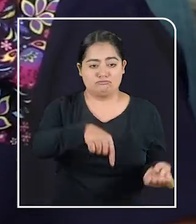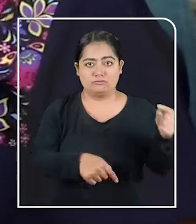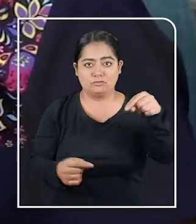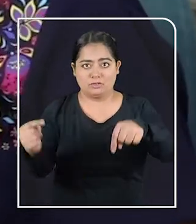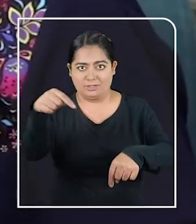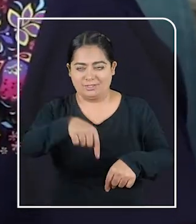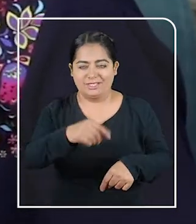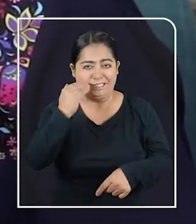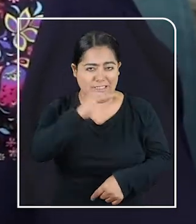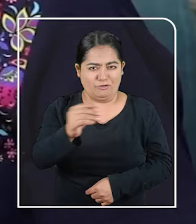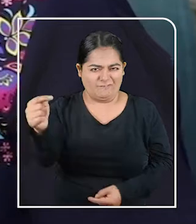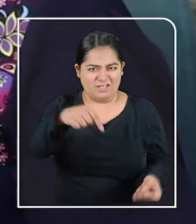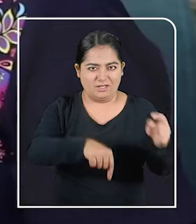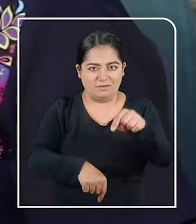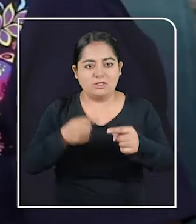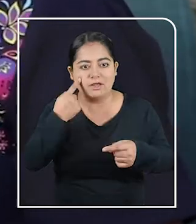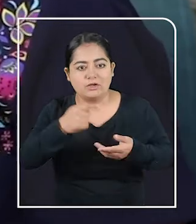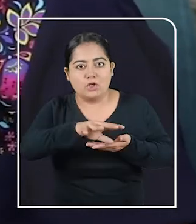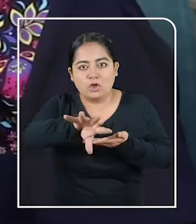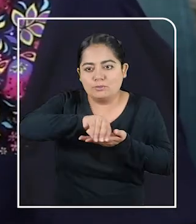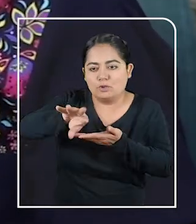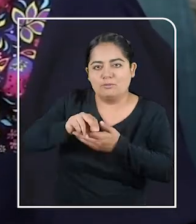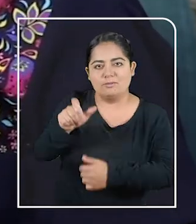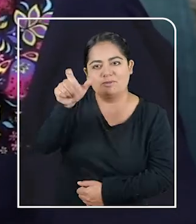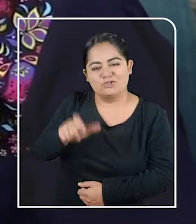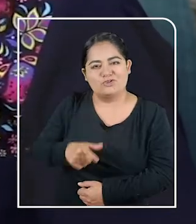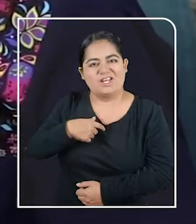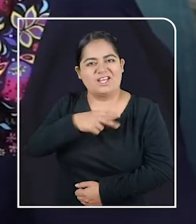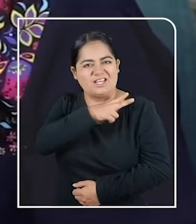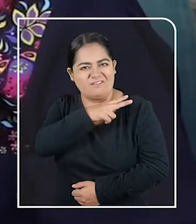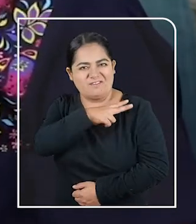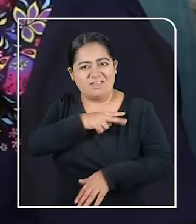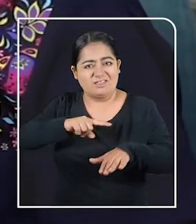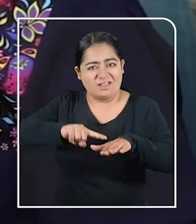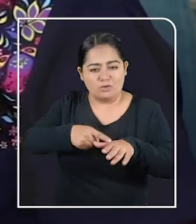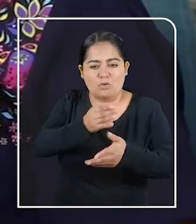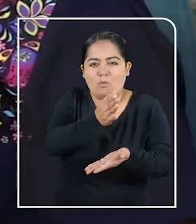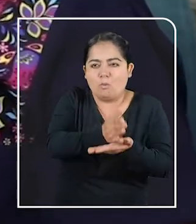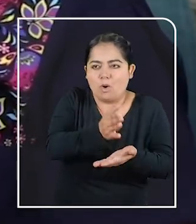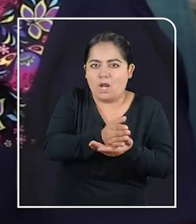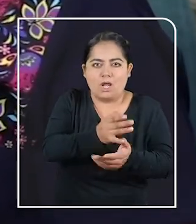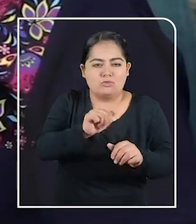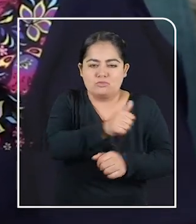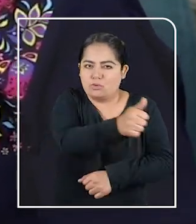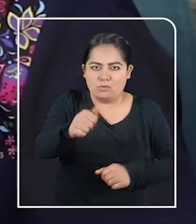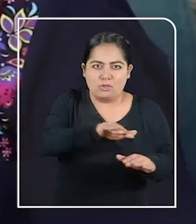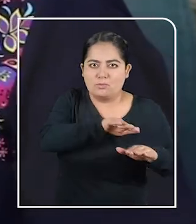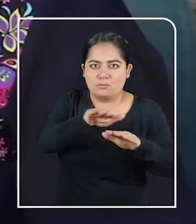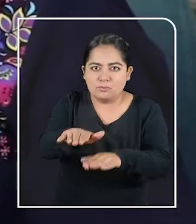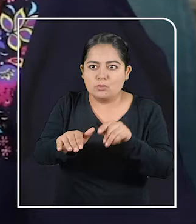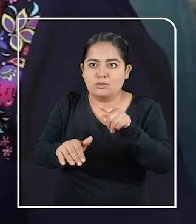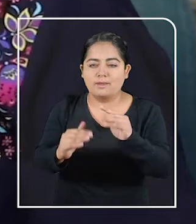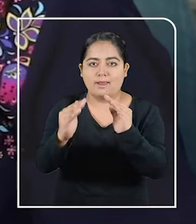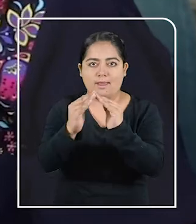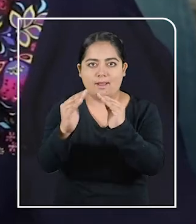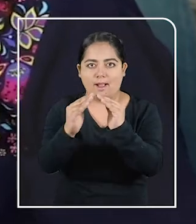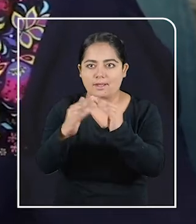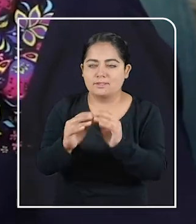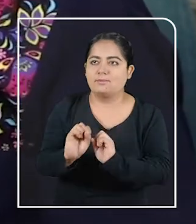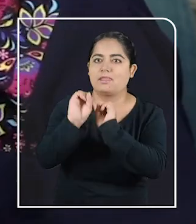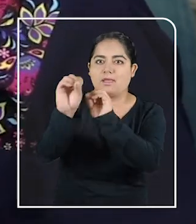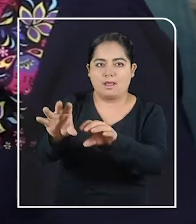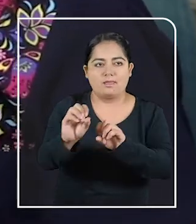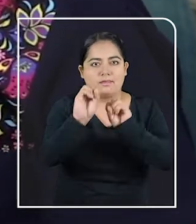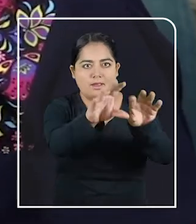multicopió a través del jefe técnico, bueno, todo el apoyo del colegio, Se les hizo llegar a las casas el